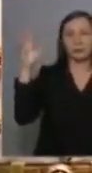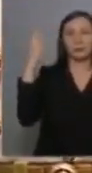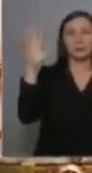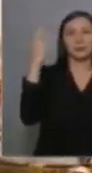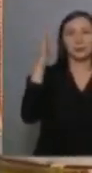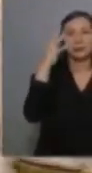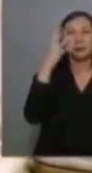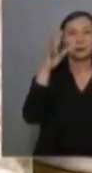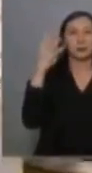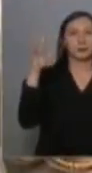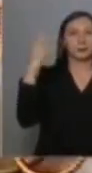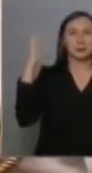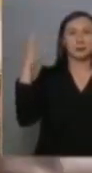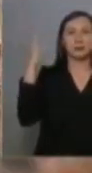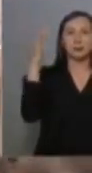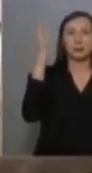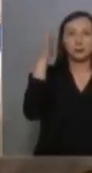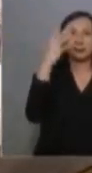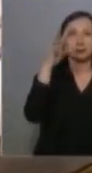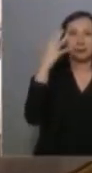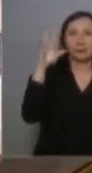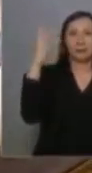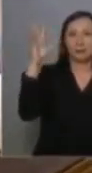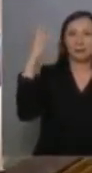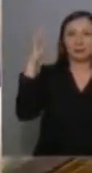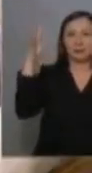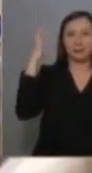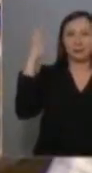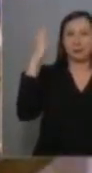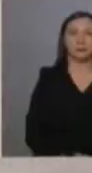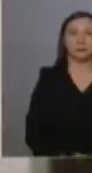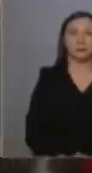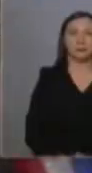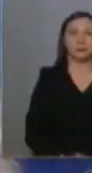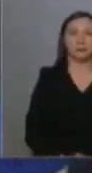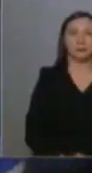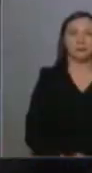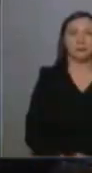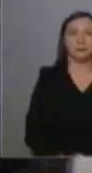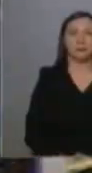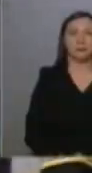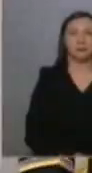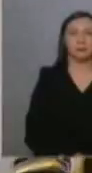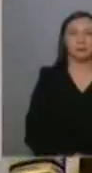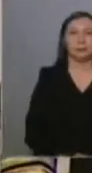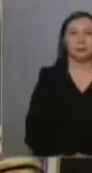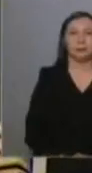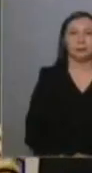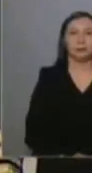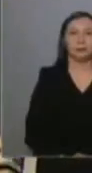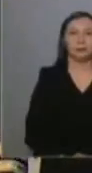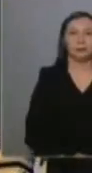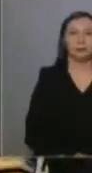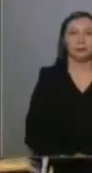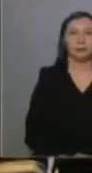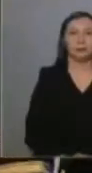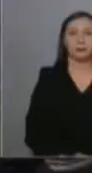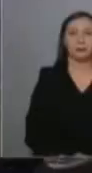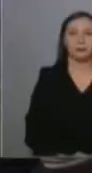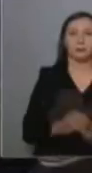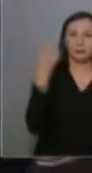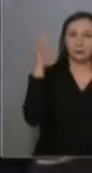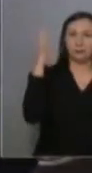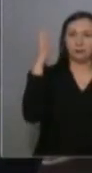de honor y una emoción que no pudo contener, el líder progresista subió al estrado donde recibió un abrazo de su predecesor, saludó a